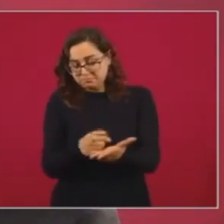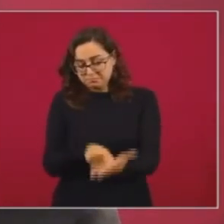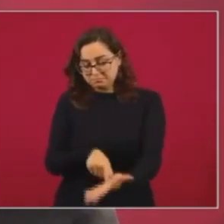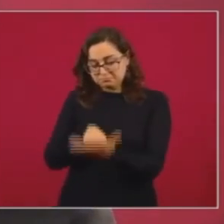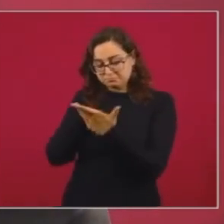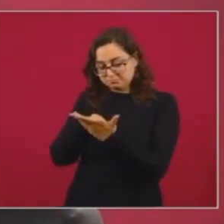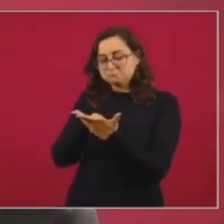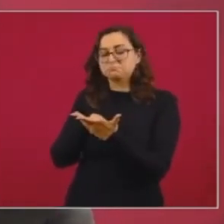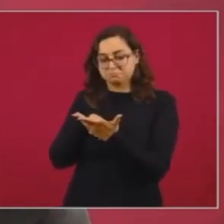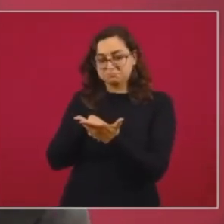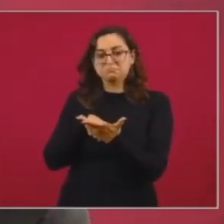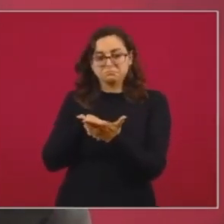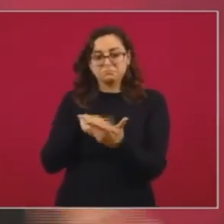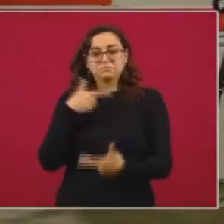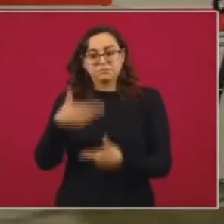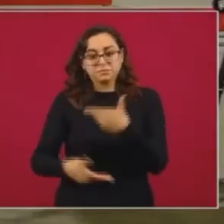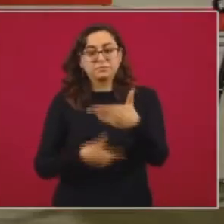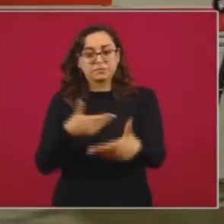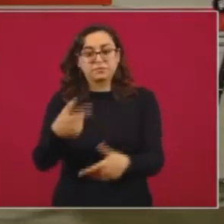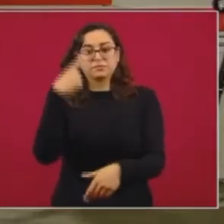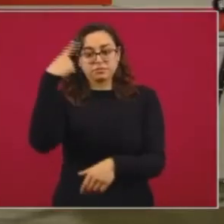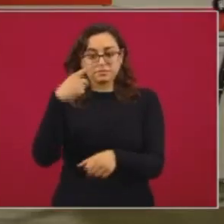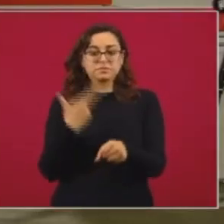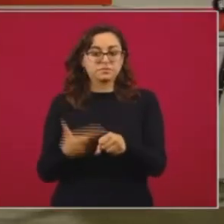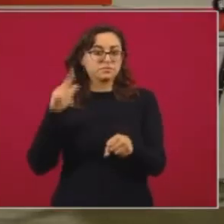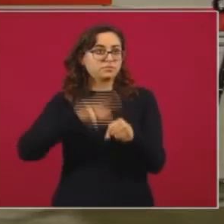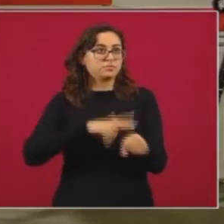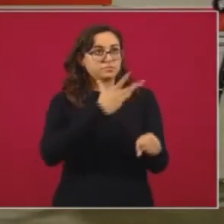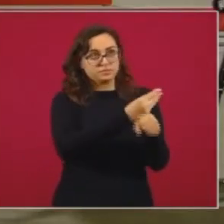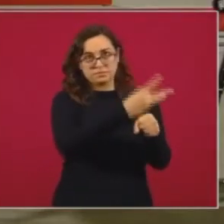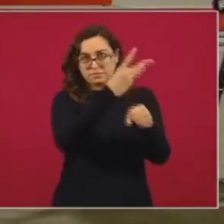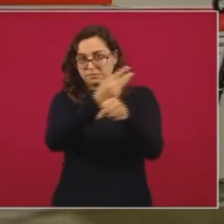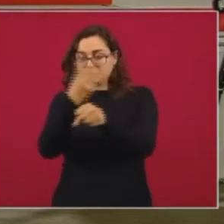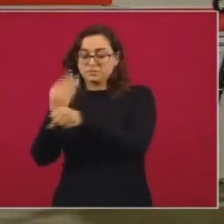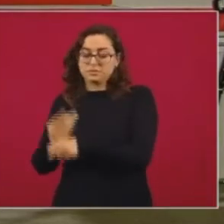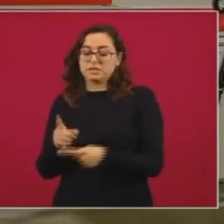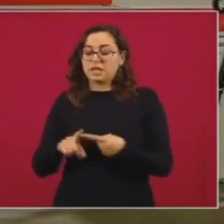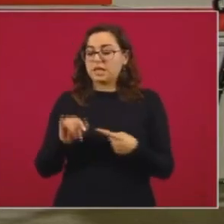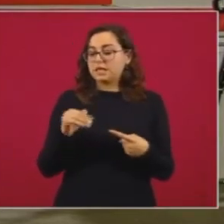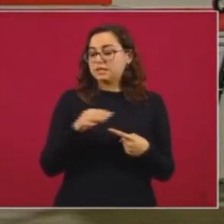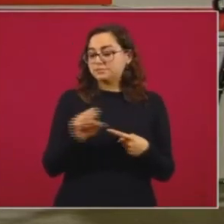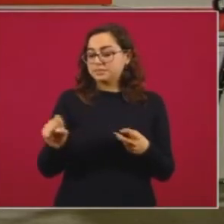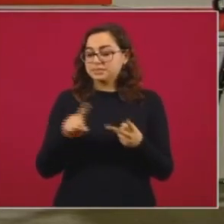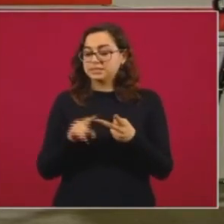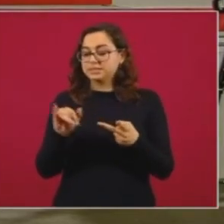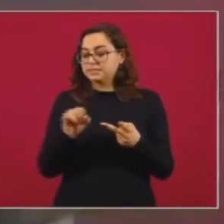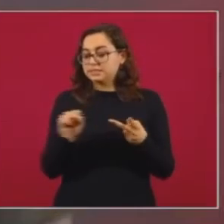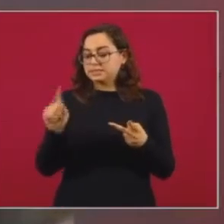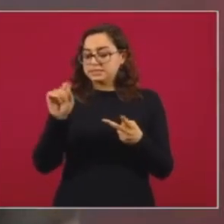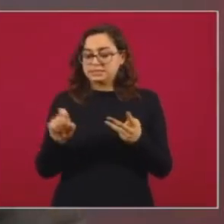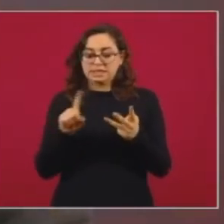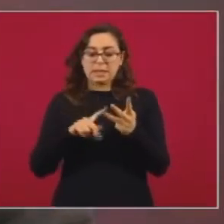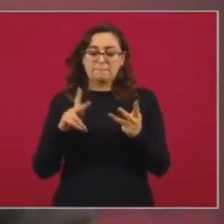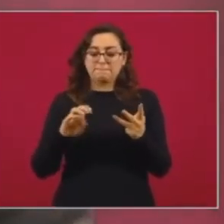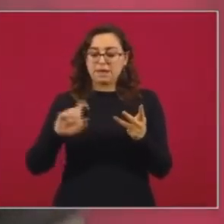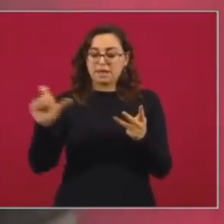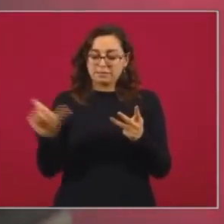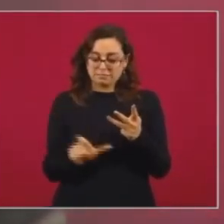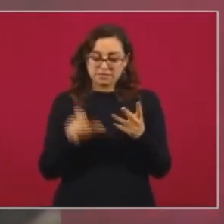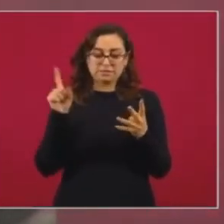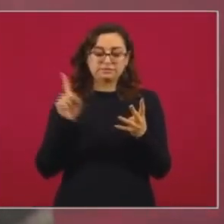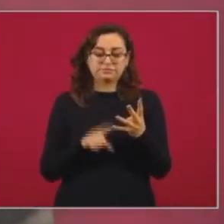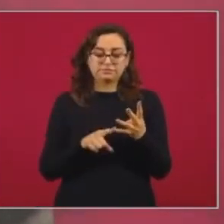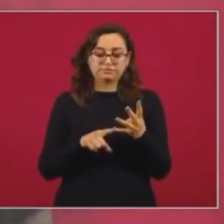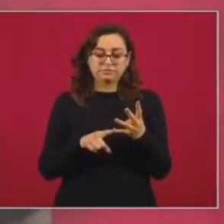estamos dándole seguimiento para aumentar la capacidad hospitalaria. Participa el IMSS, participa el ISSSTE, participa Pemex, participa